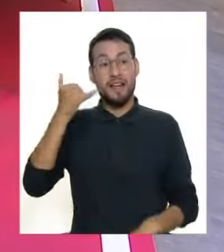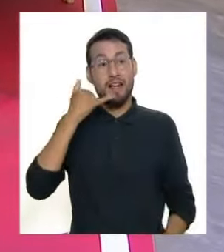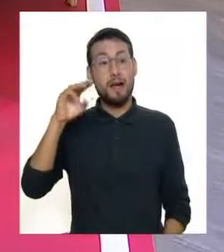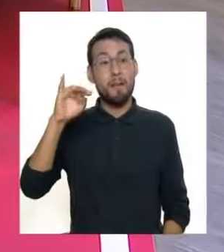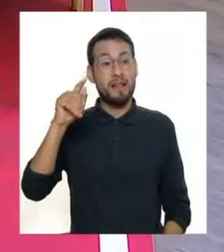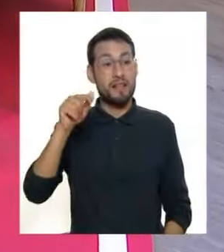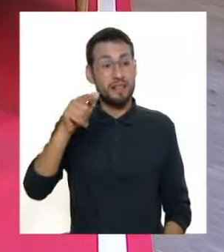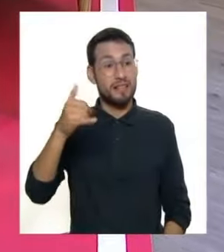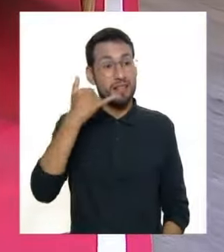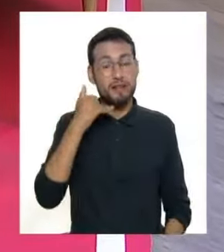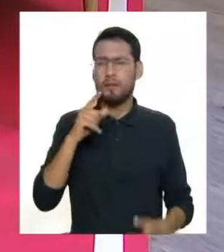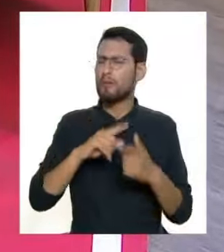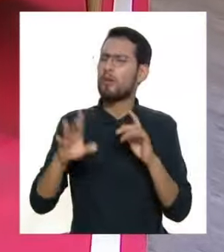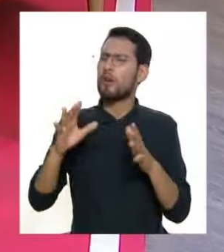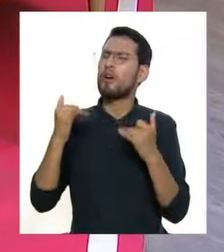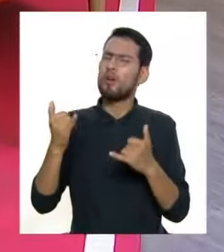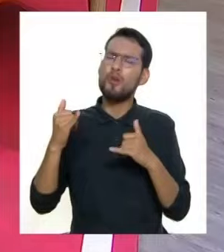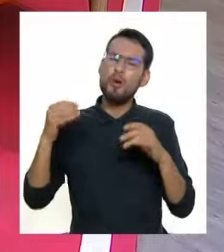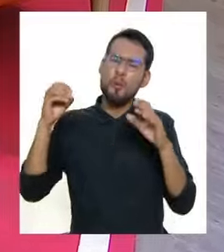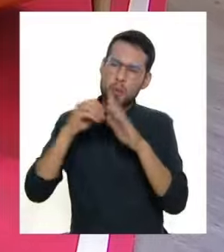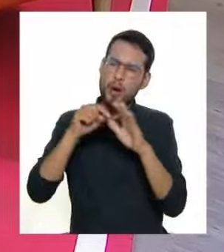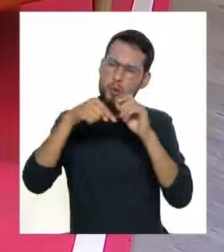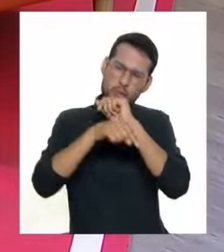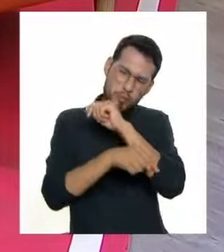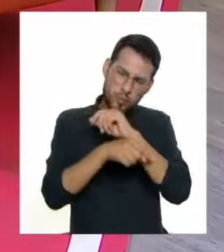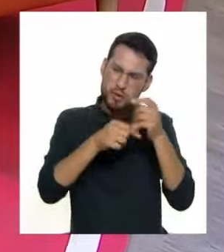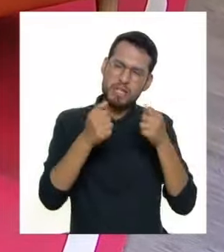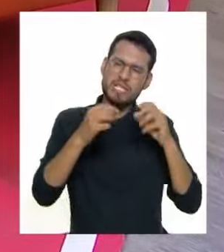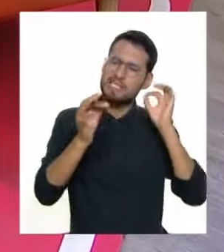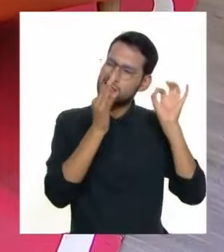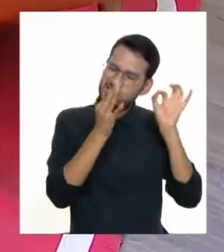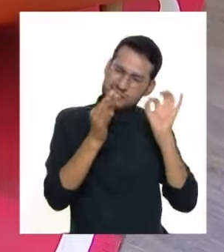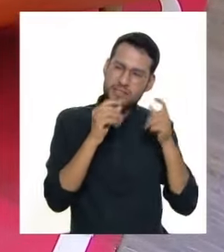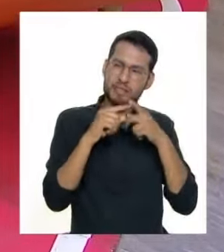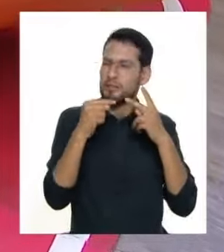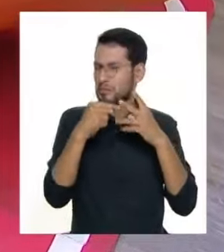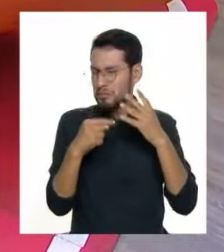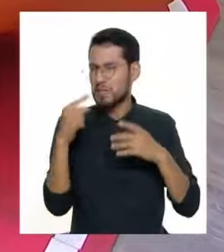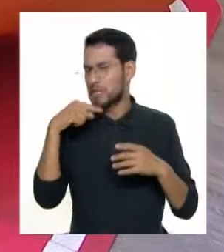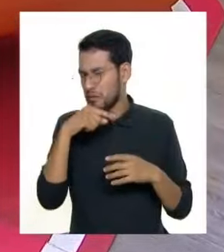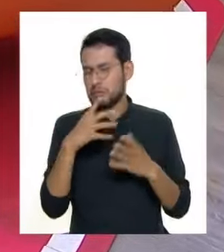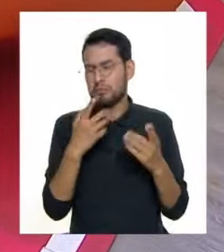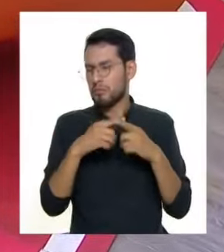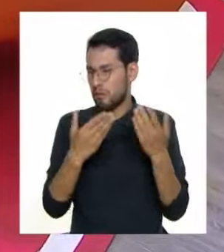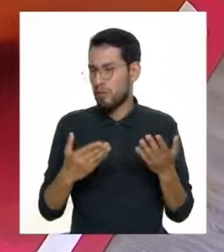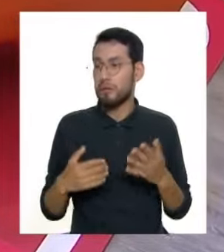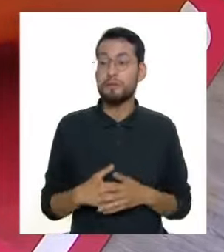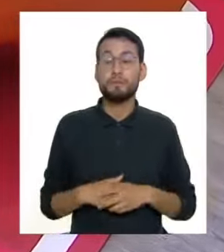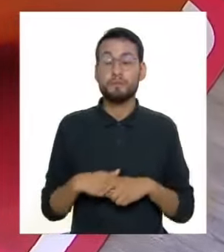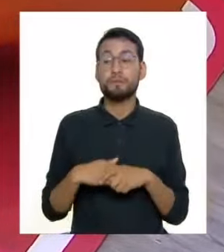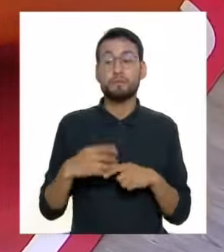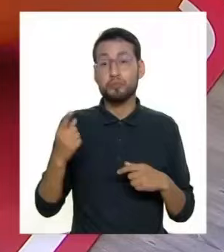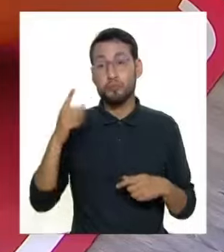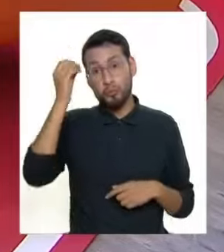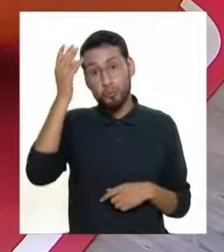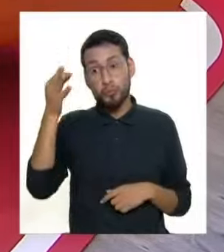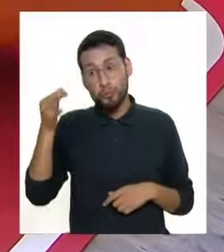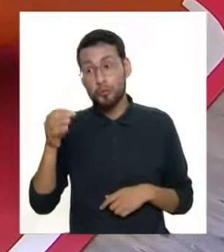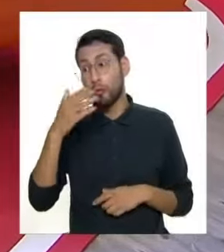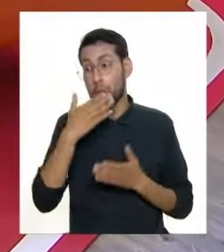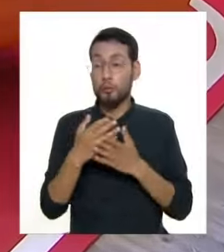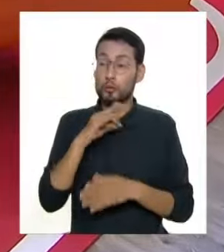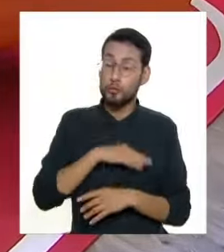que nos está llamando de San Luis, pero no, luego vamos a incidir en estos hilos dentales y obviamente el cepillado y muchas cosas, si son mitos, son realidad, son